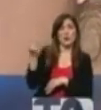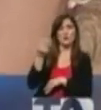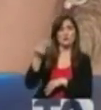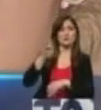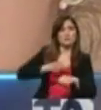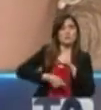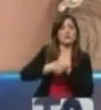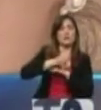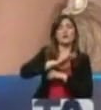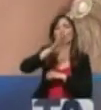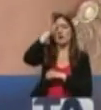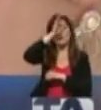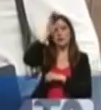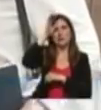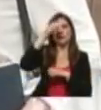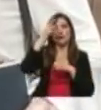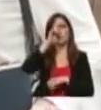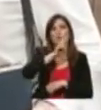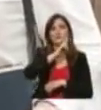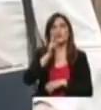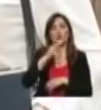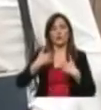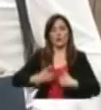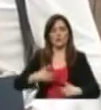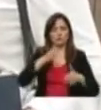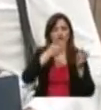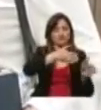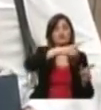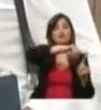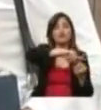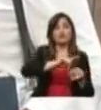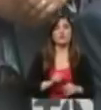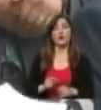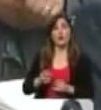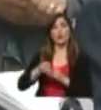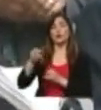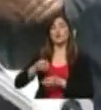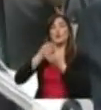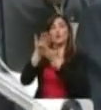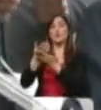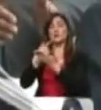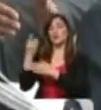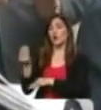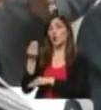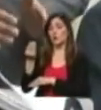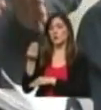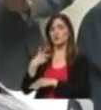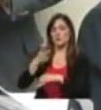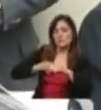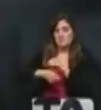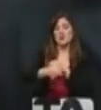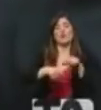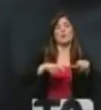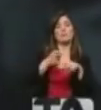de rehabilitación y su cuerpo enterrado en el mismo lugar. Pero en una última versión anticipada revelaron que el joven fue asesinado en el